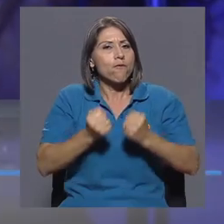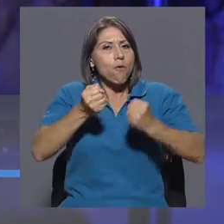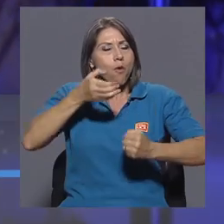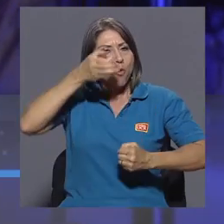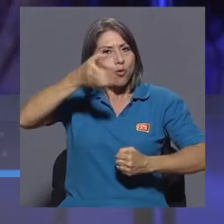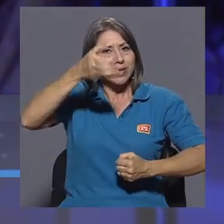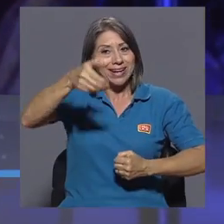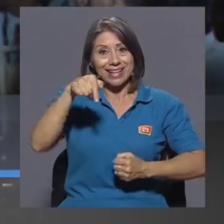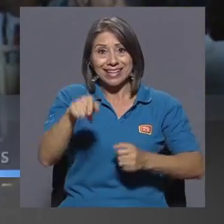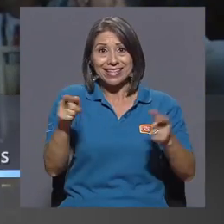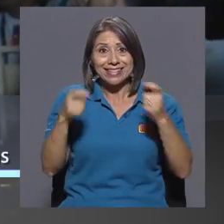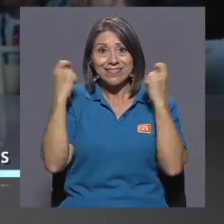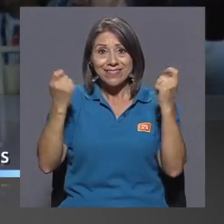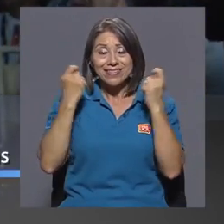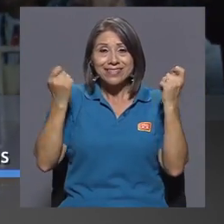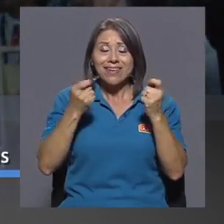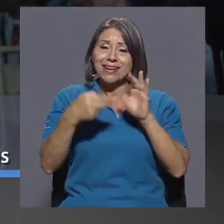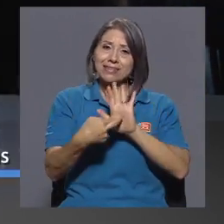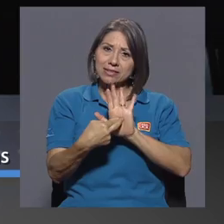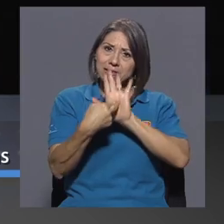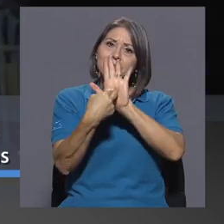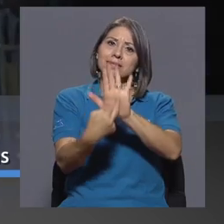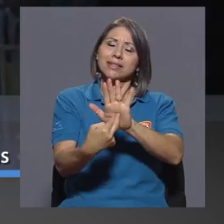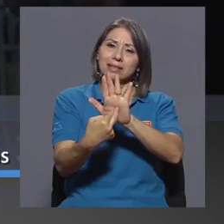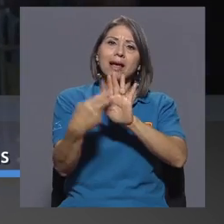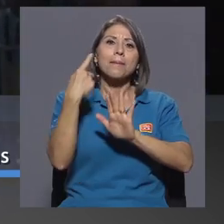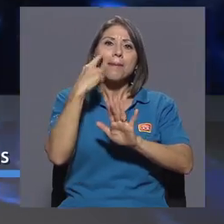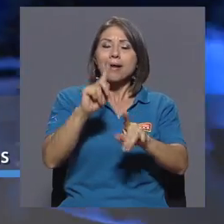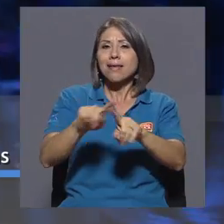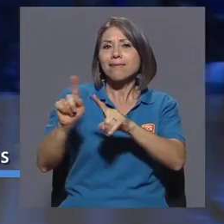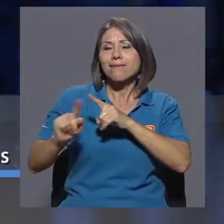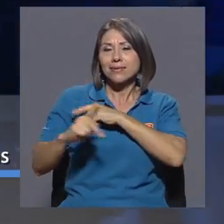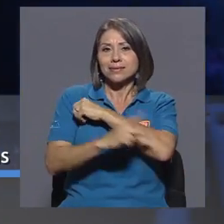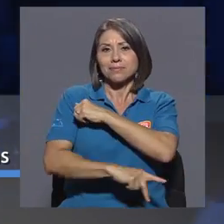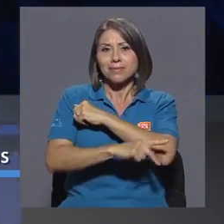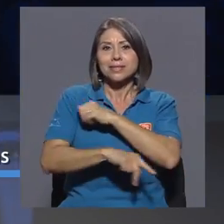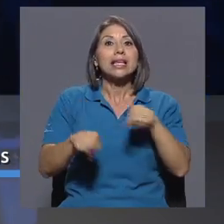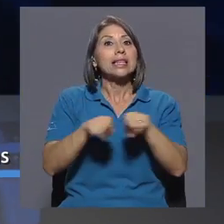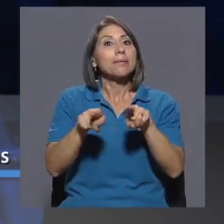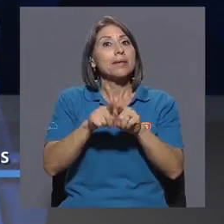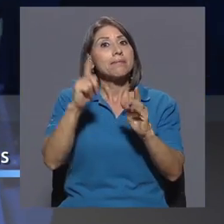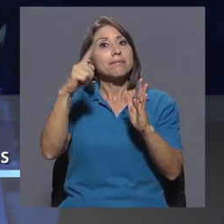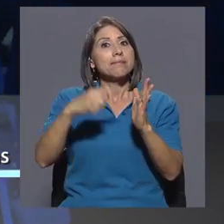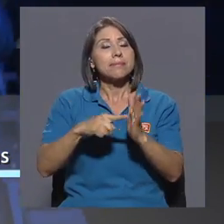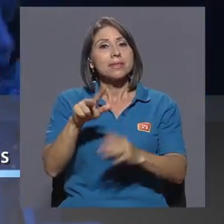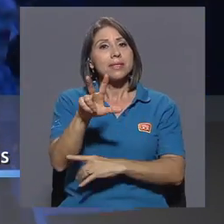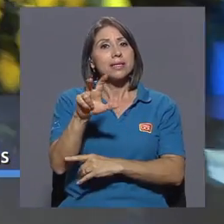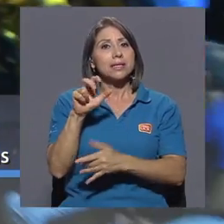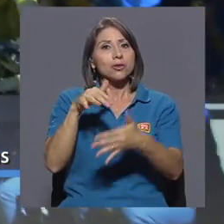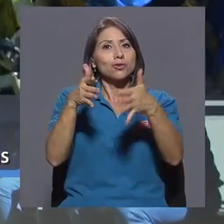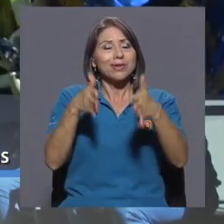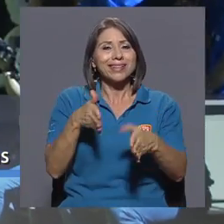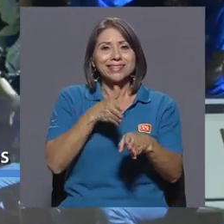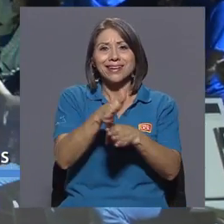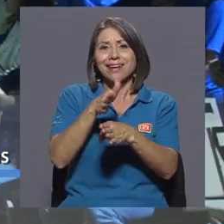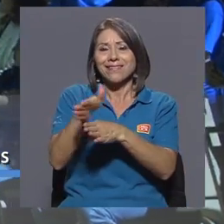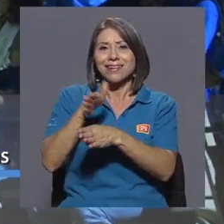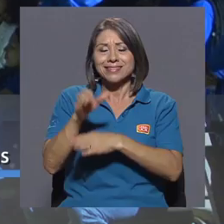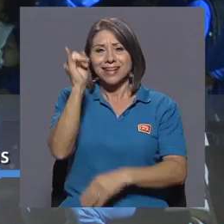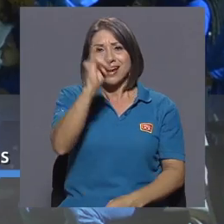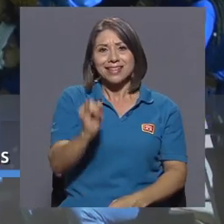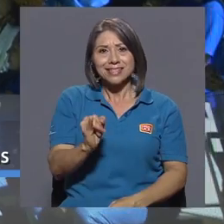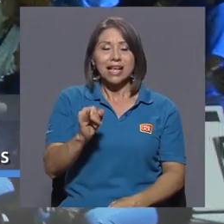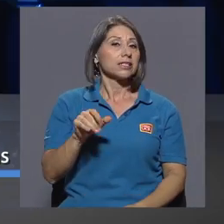festival interuniversitario representa para los países y para los 1.300 estudiantes de carreras artísticas y